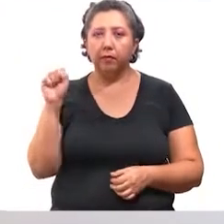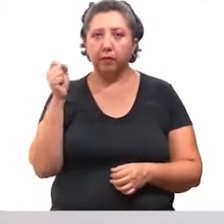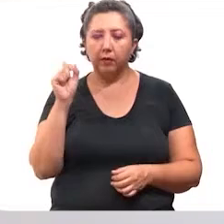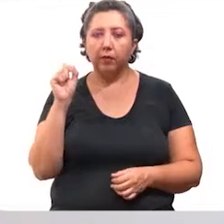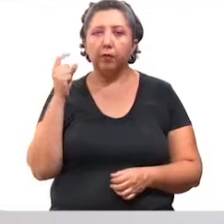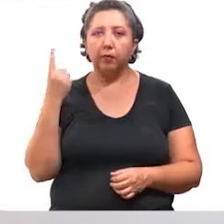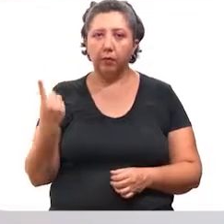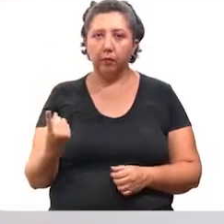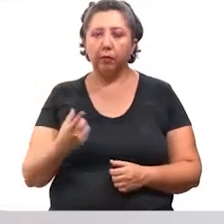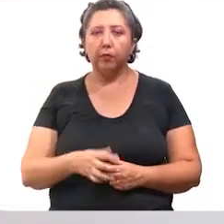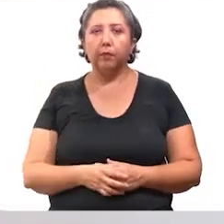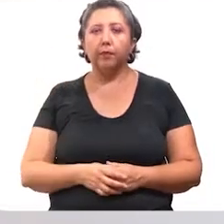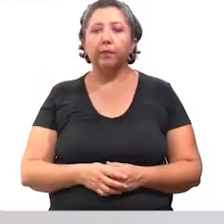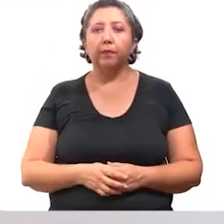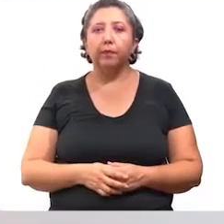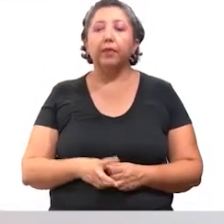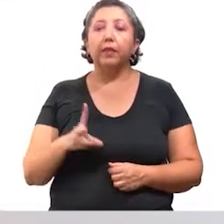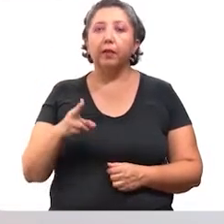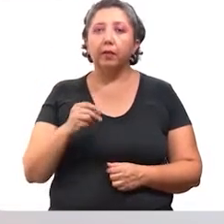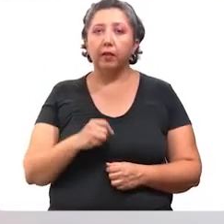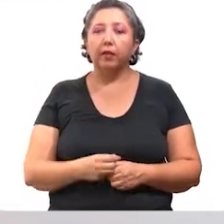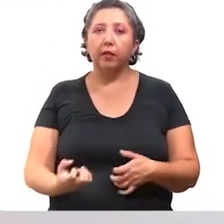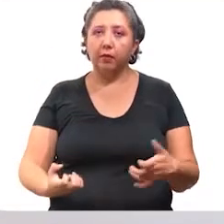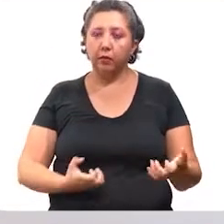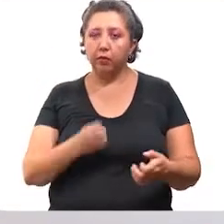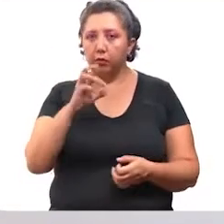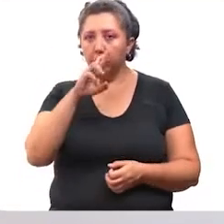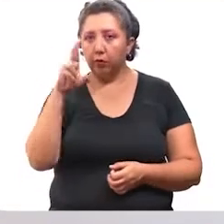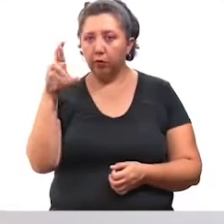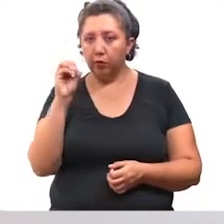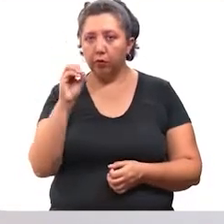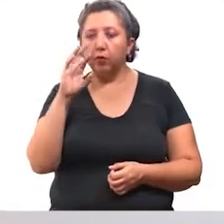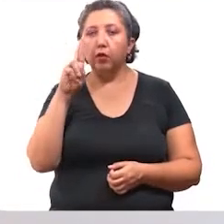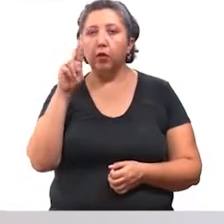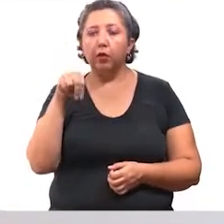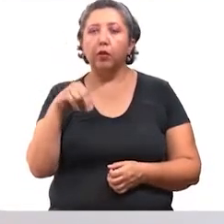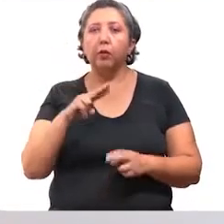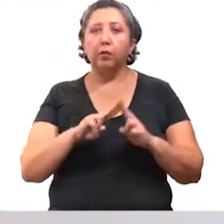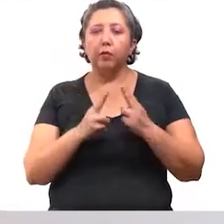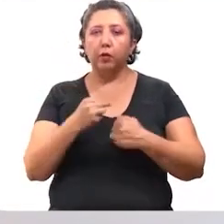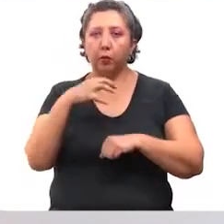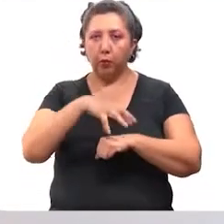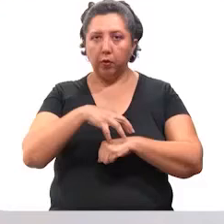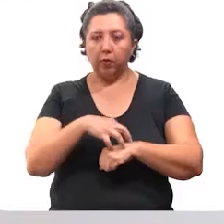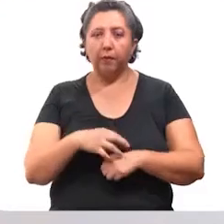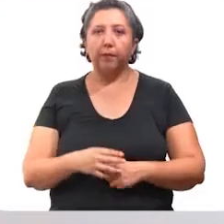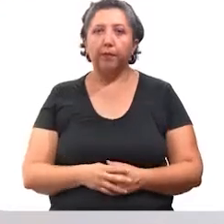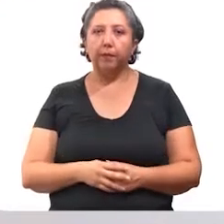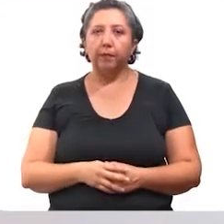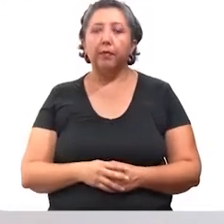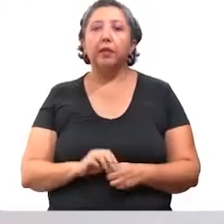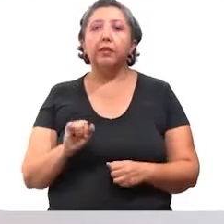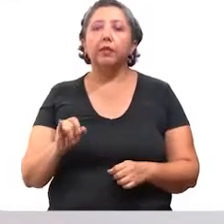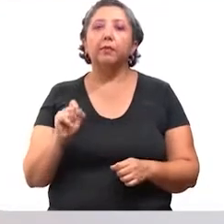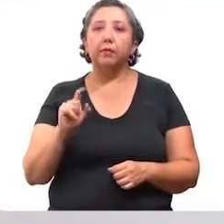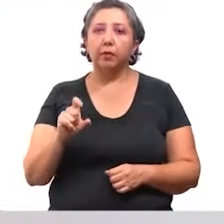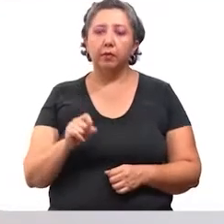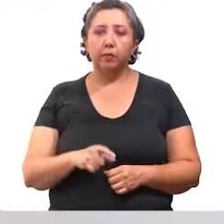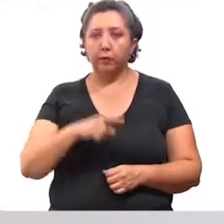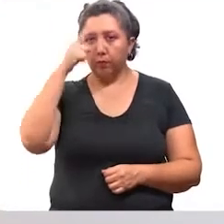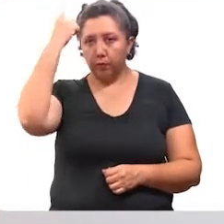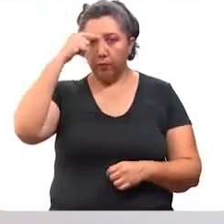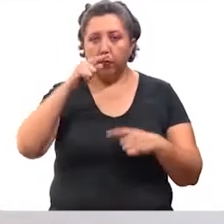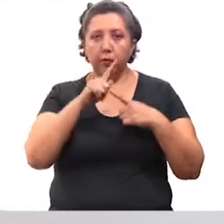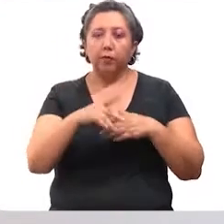Convenciones Yucatán Siglo XXI y el Multigimnasio Socorro Serón de la Unidad Deportiva Cuculcán. Asimismo, y